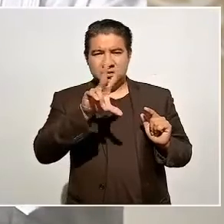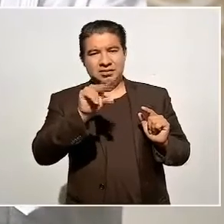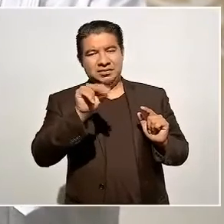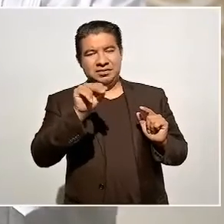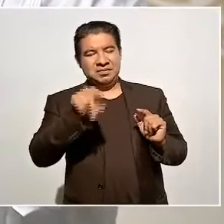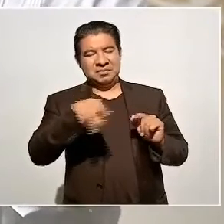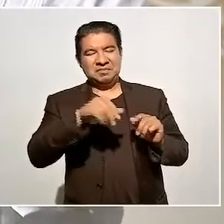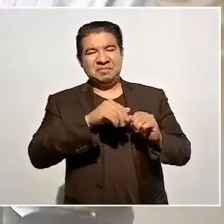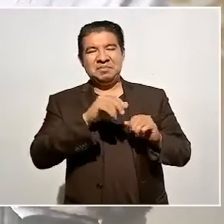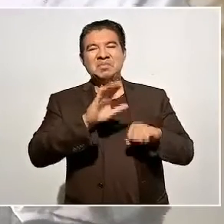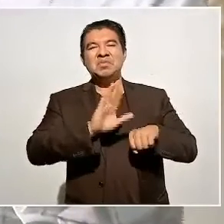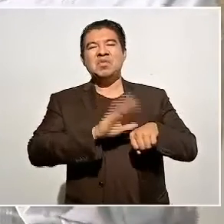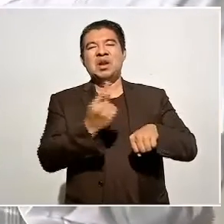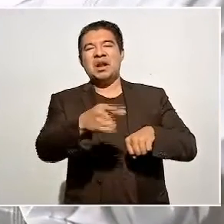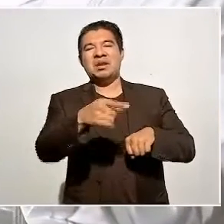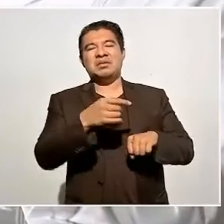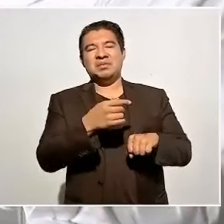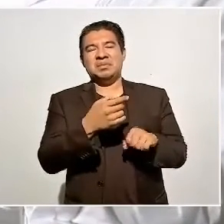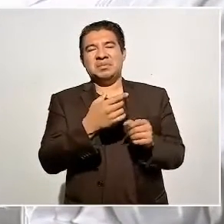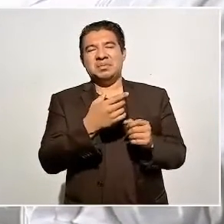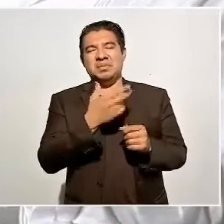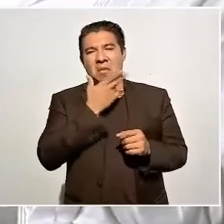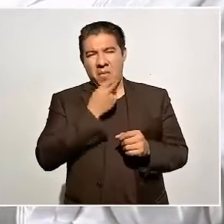Ese es un hombre